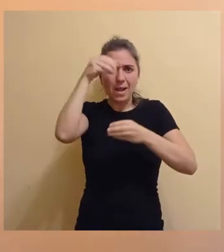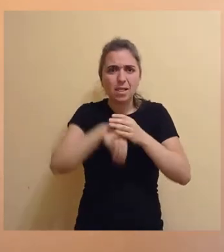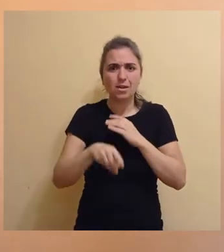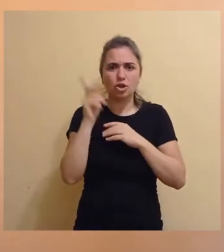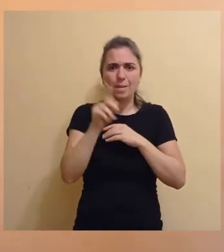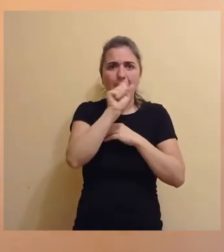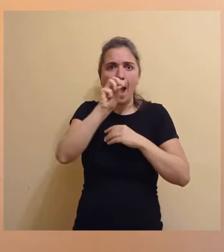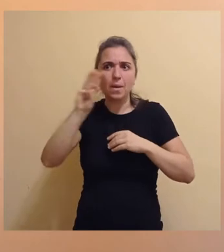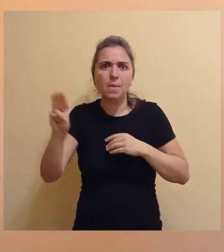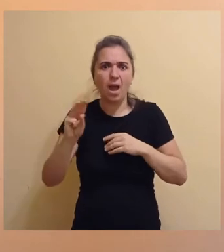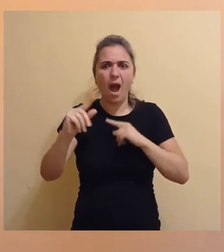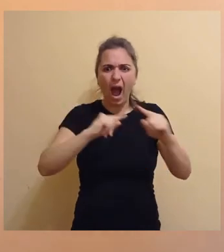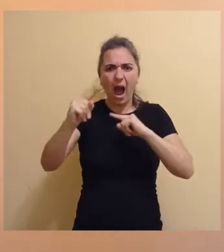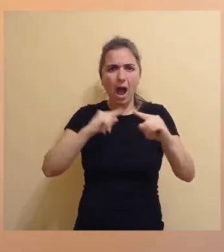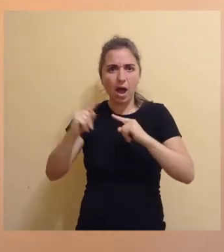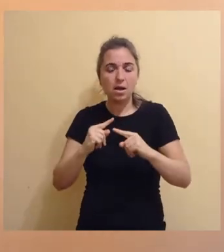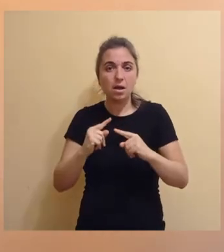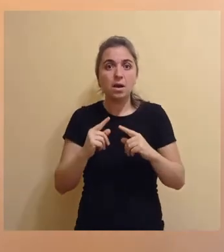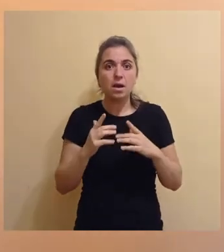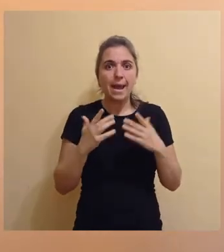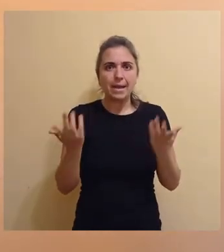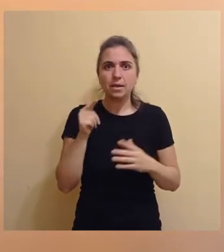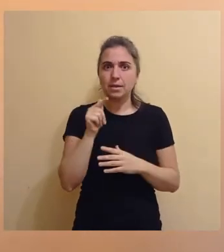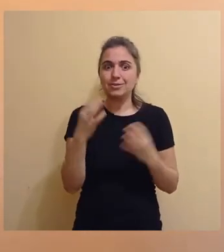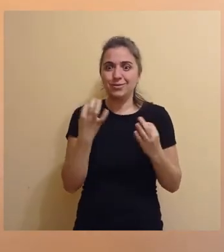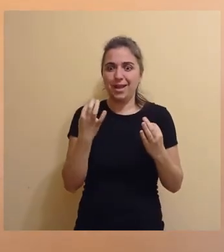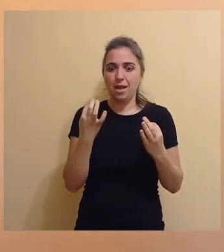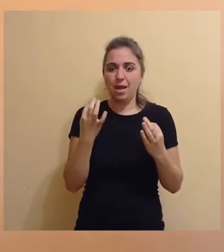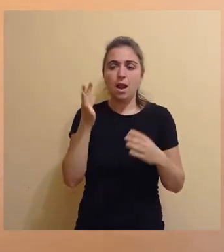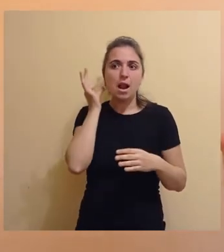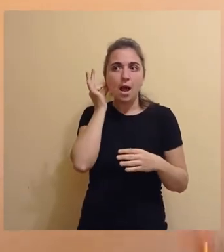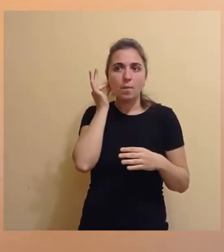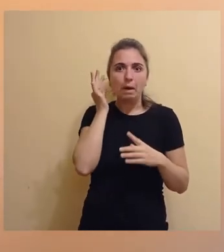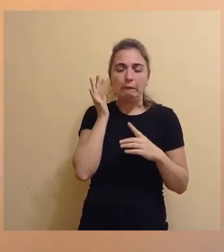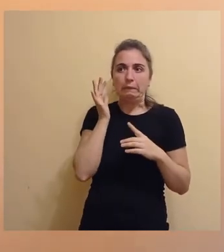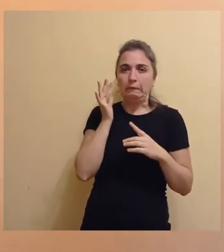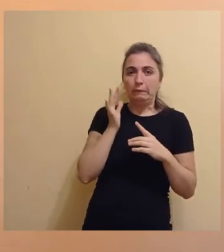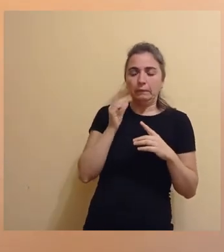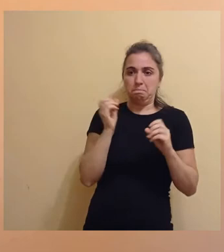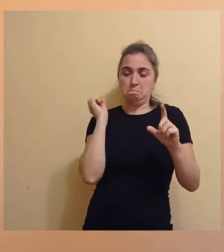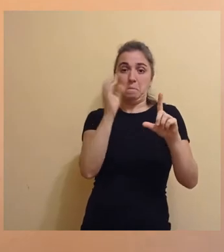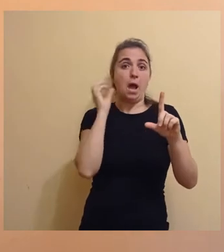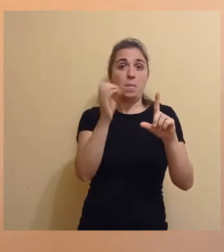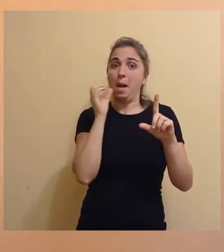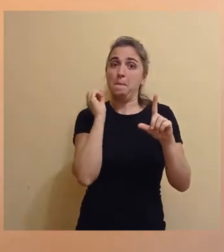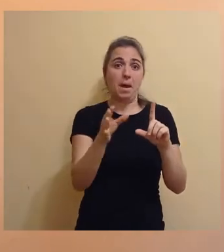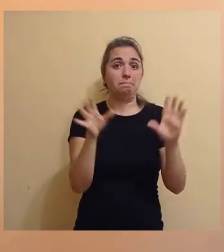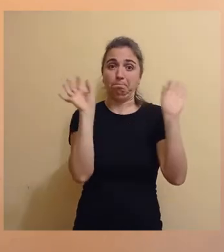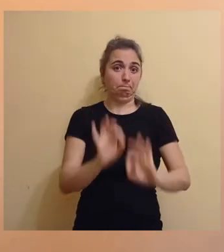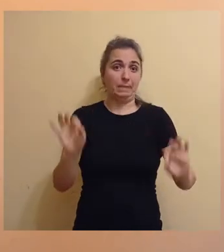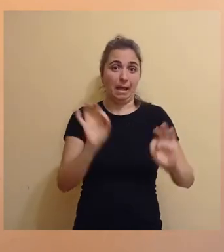teléfonos móviles, en sus aplicaciones. Entonces al final, ¿no? Muchas veces lo que pasa es que dejan de subir